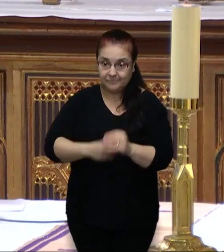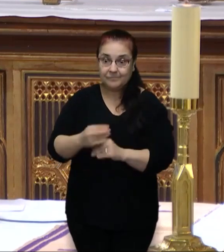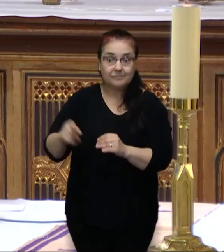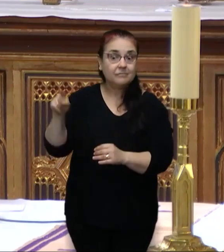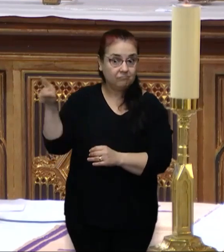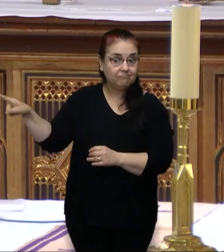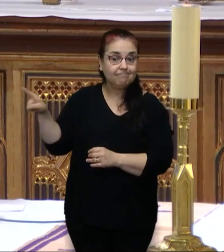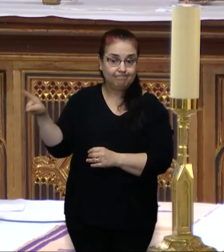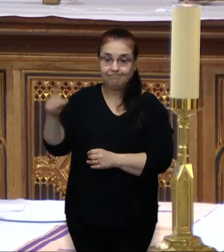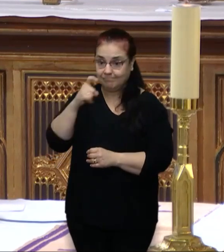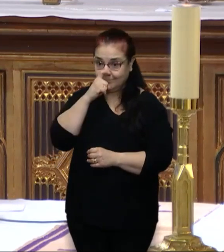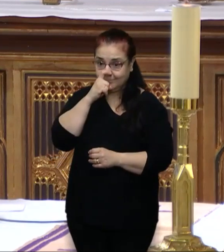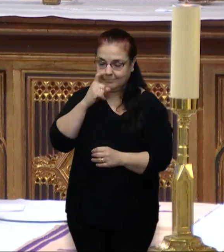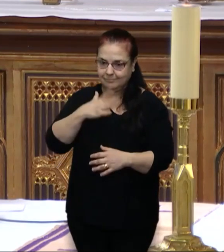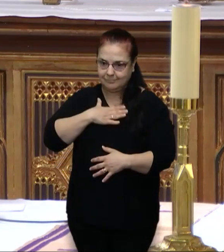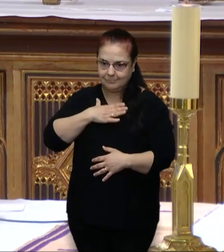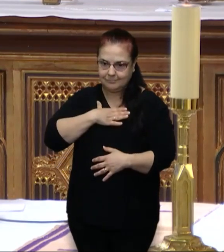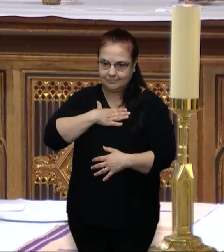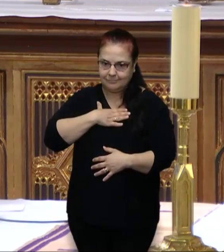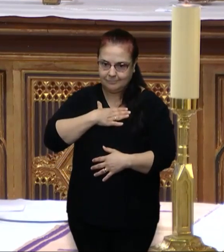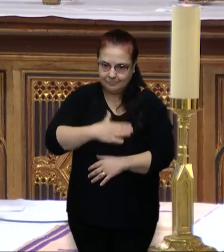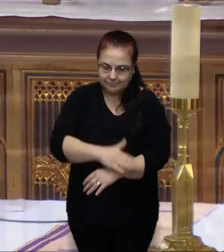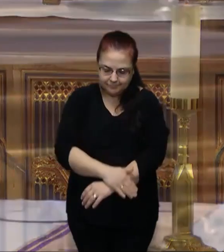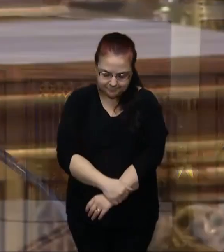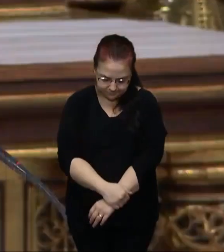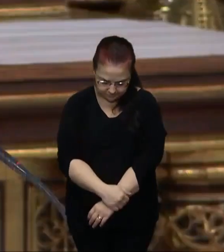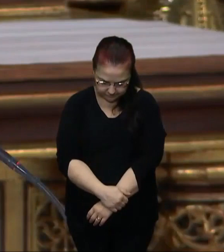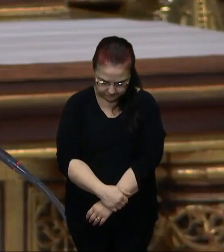Haced esto en conmemoración mía».